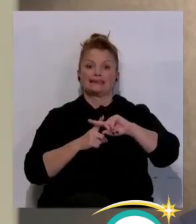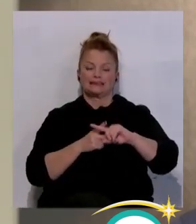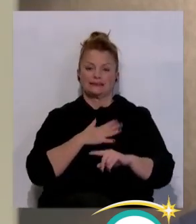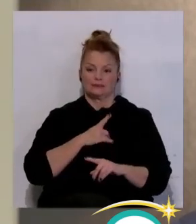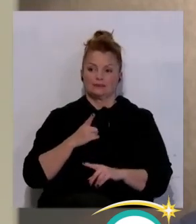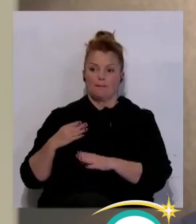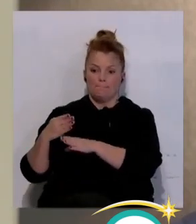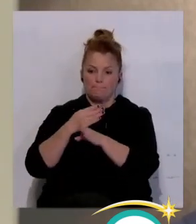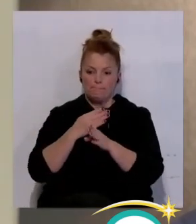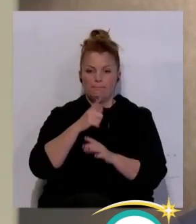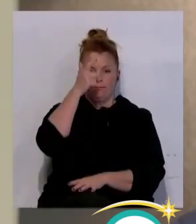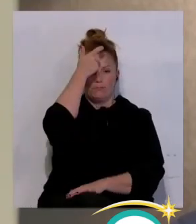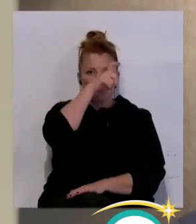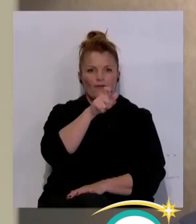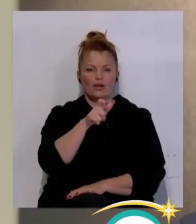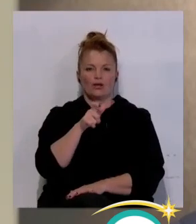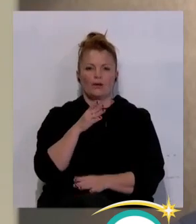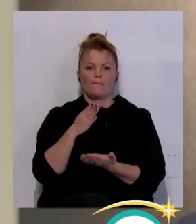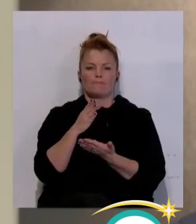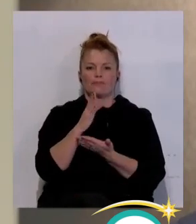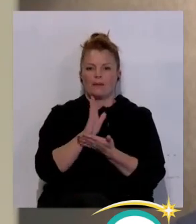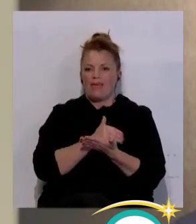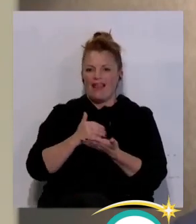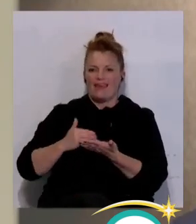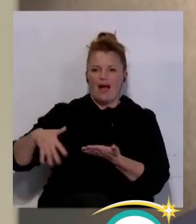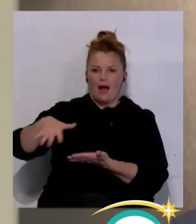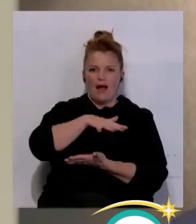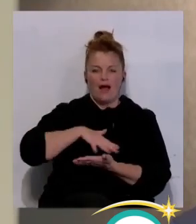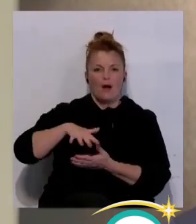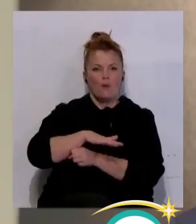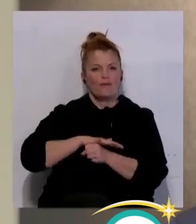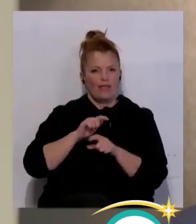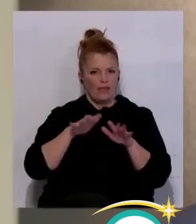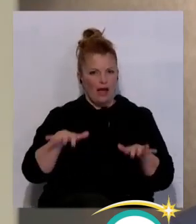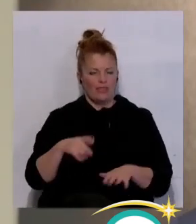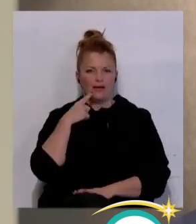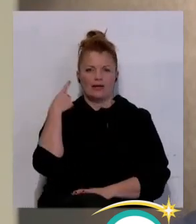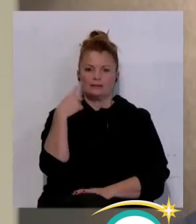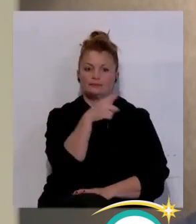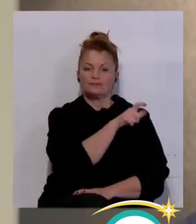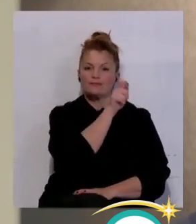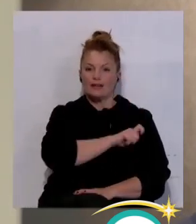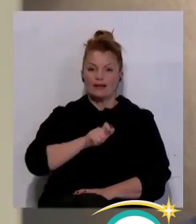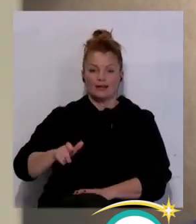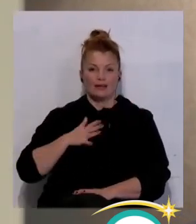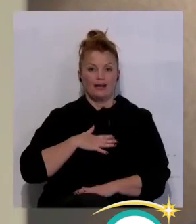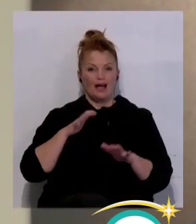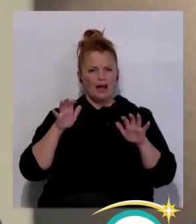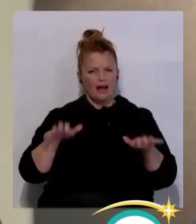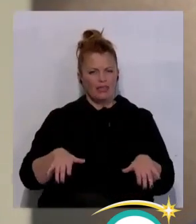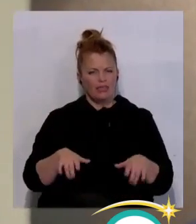en cada pueblo, en cada pedanía de la provincia de Cádiz. Tenemos, cada ciudadano de la provincia de Cádiz